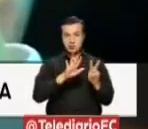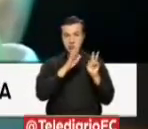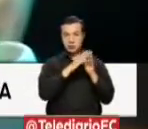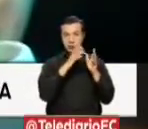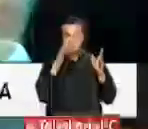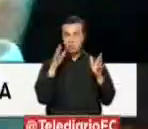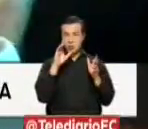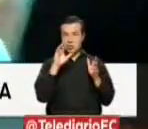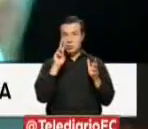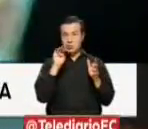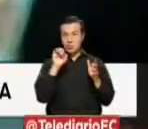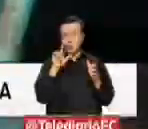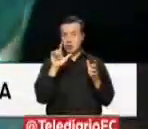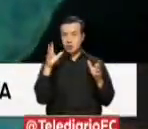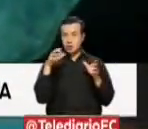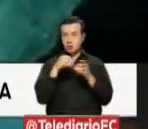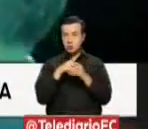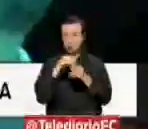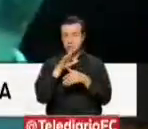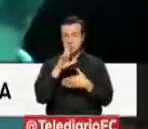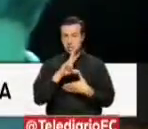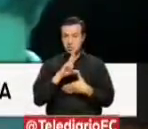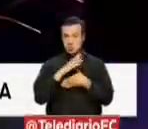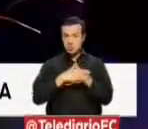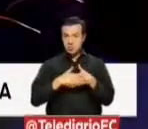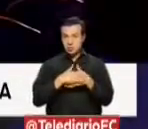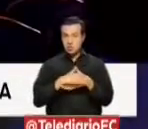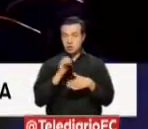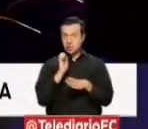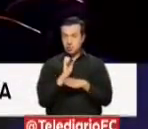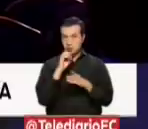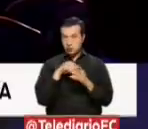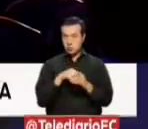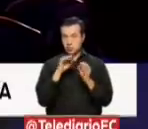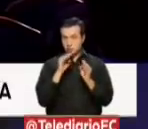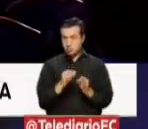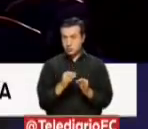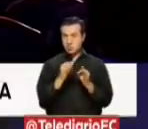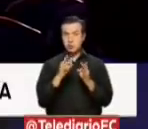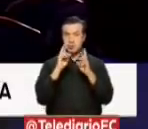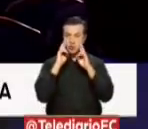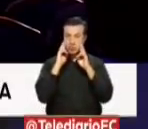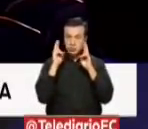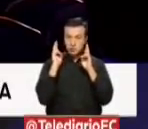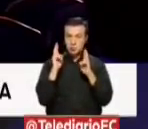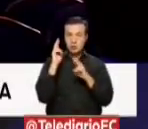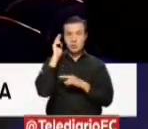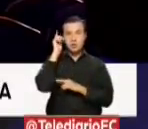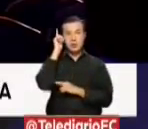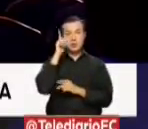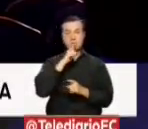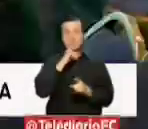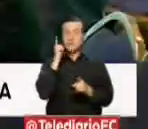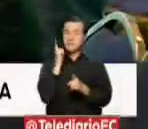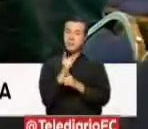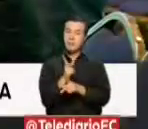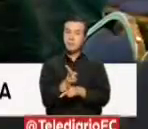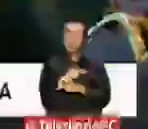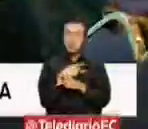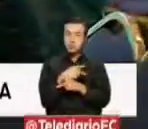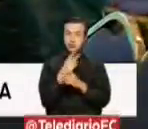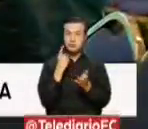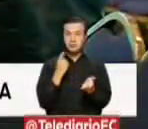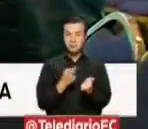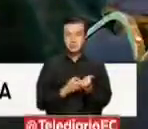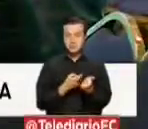GOAL se lleva a cabo en Latinoamérica y la sede de Ecuador, es Ecuador, como un reconocimiento al liderazgo en la producción de